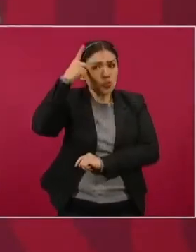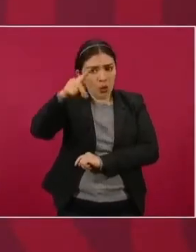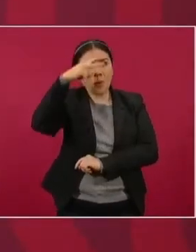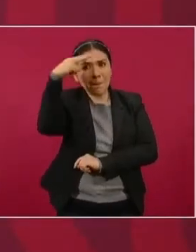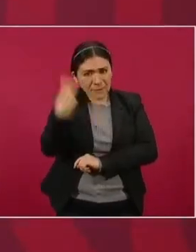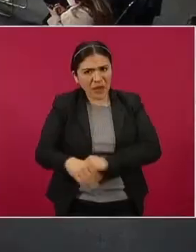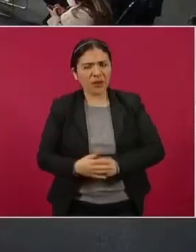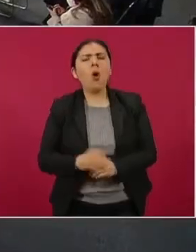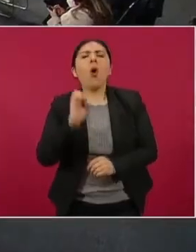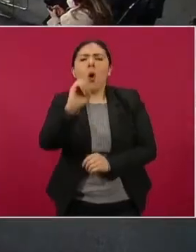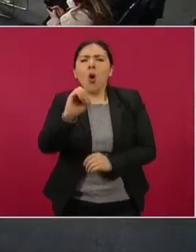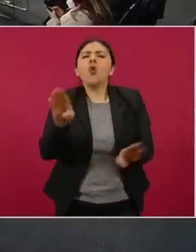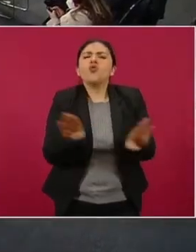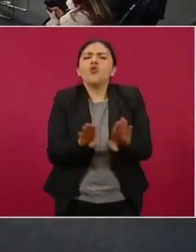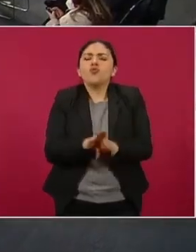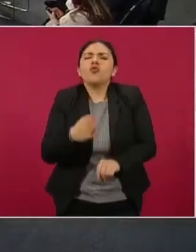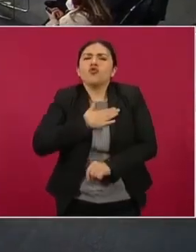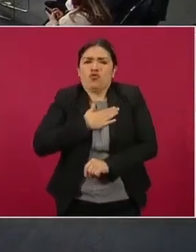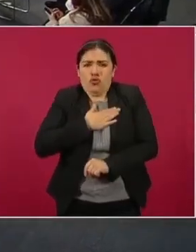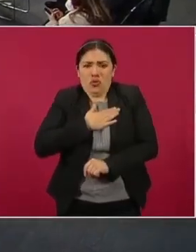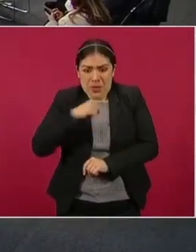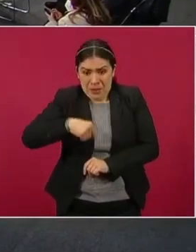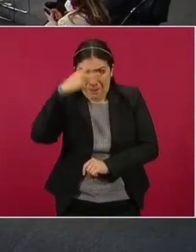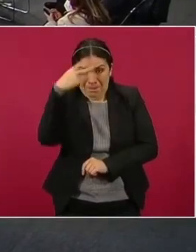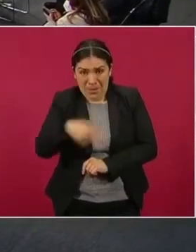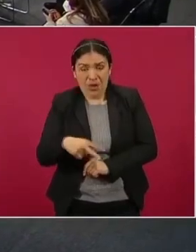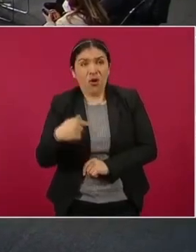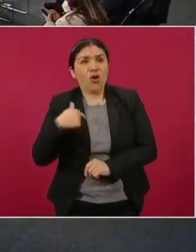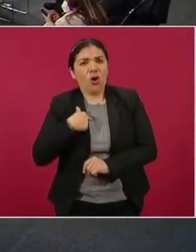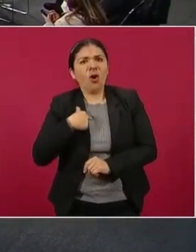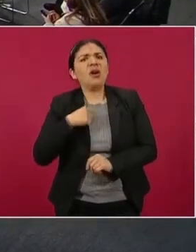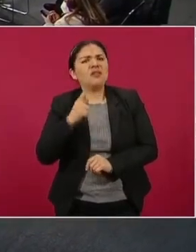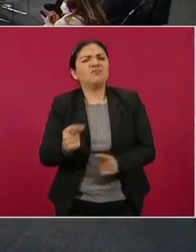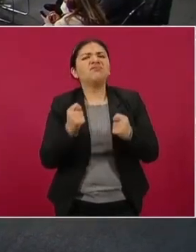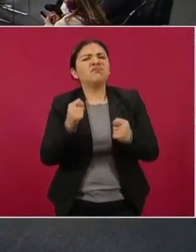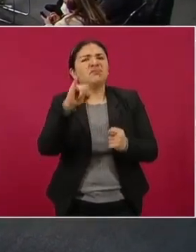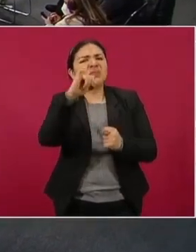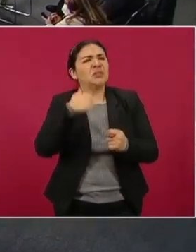vamos a meter nosotros en una guerra comercial